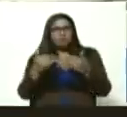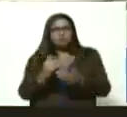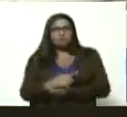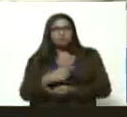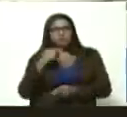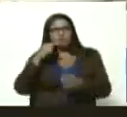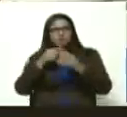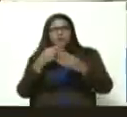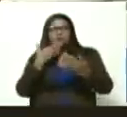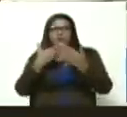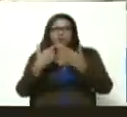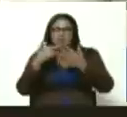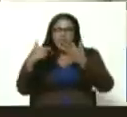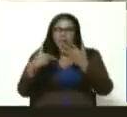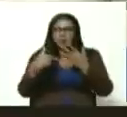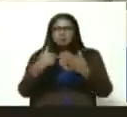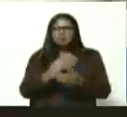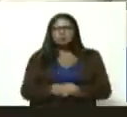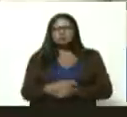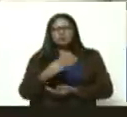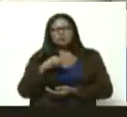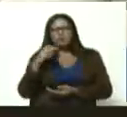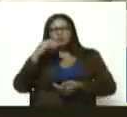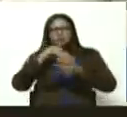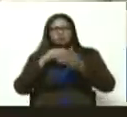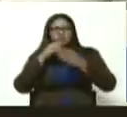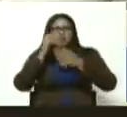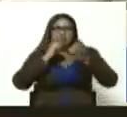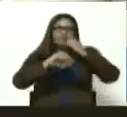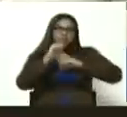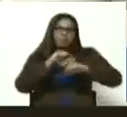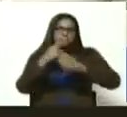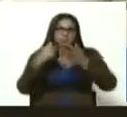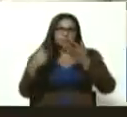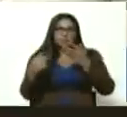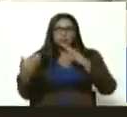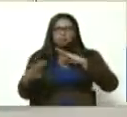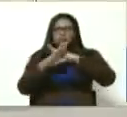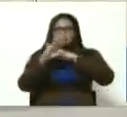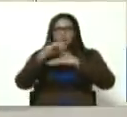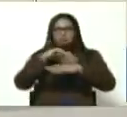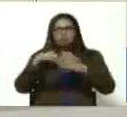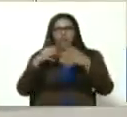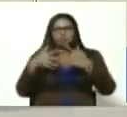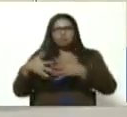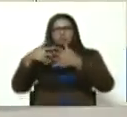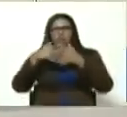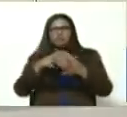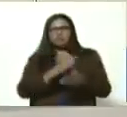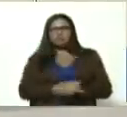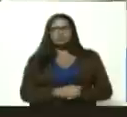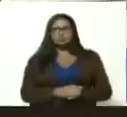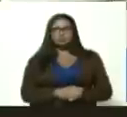que ir a decir las cosas a nosotros nos ha tocado ir a defendernos de los ataques del imperialismo norteamericano